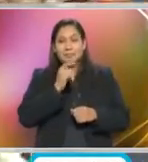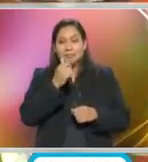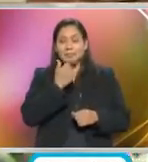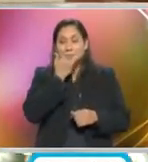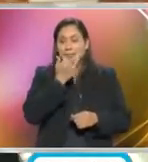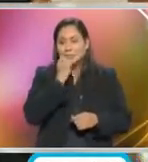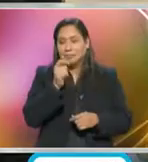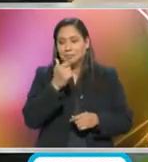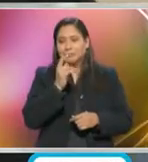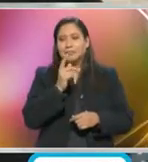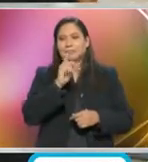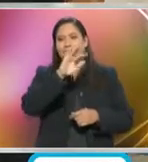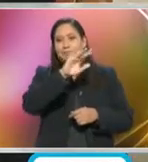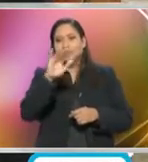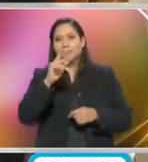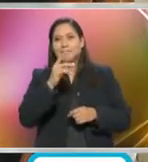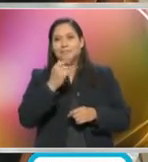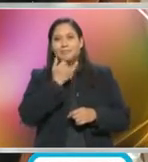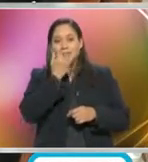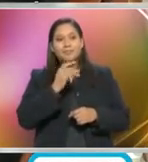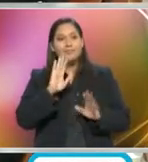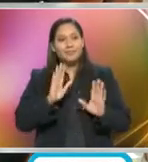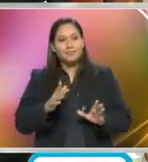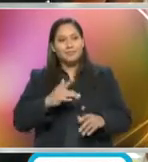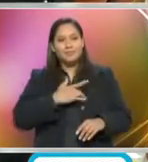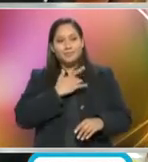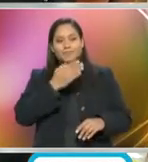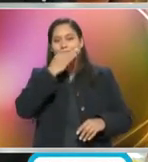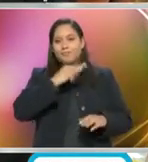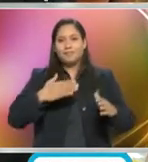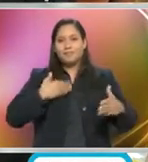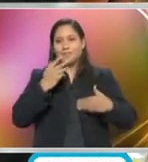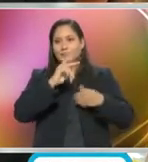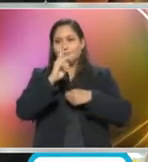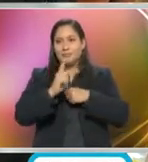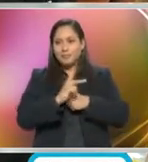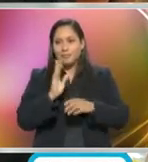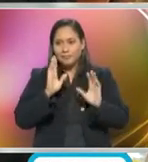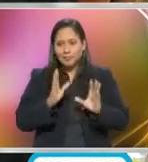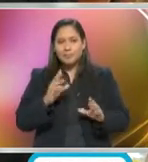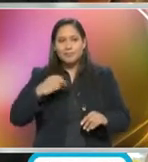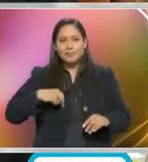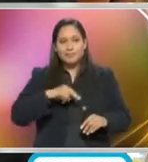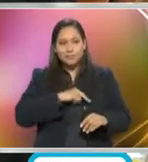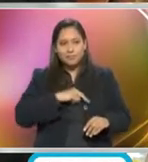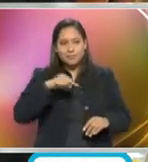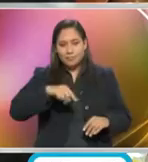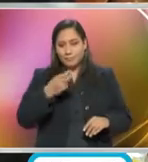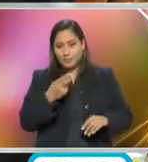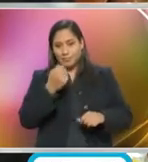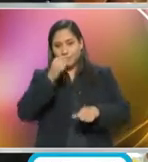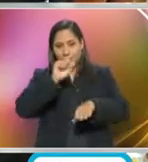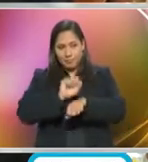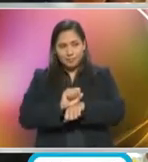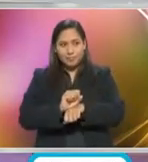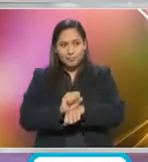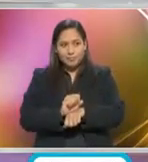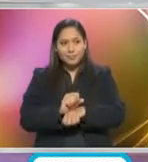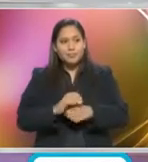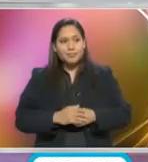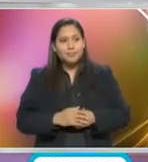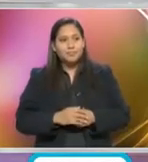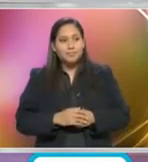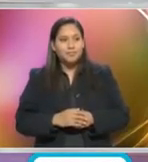mi Kike. Oye, ya se sienten las fiestas patrias, ya sí. Estamos en esta semana precisamente en